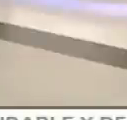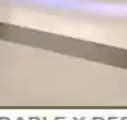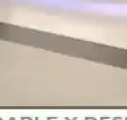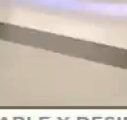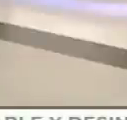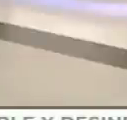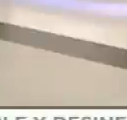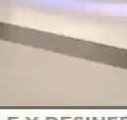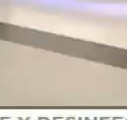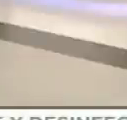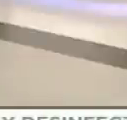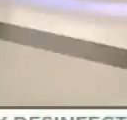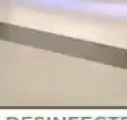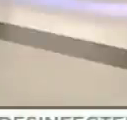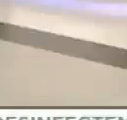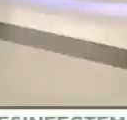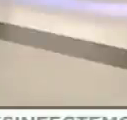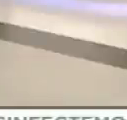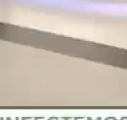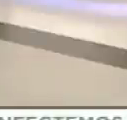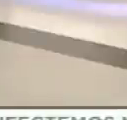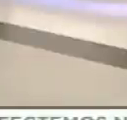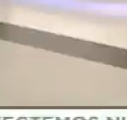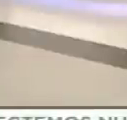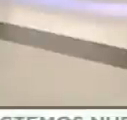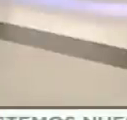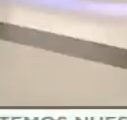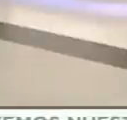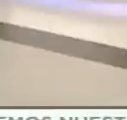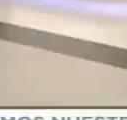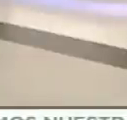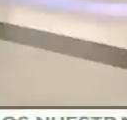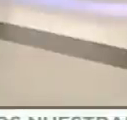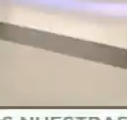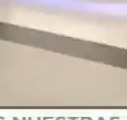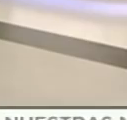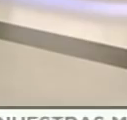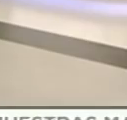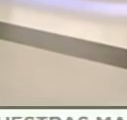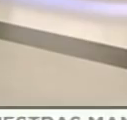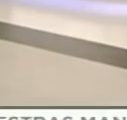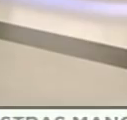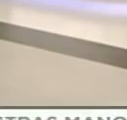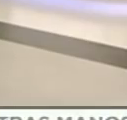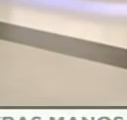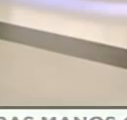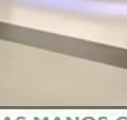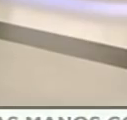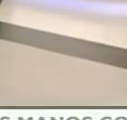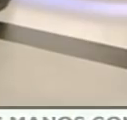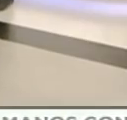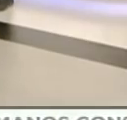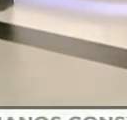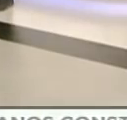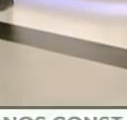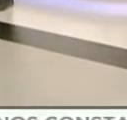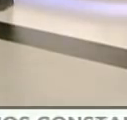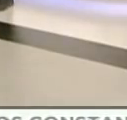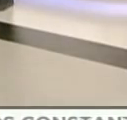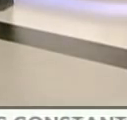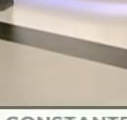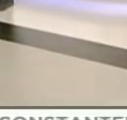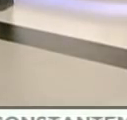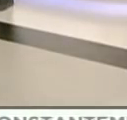A esta hora hay información en directo desde el Ministerio Público. El Fiscal General de la República tiene los detalles. Adelante.